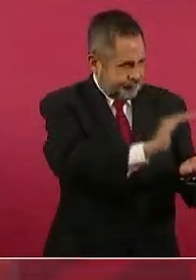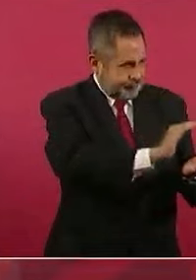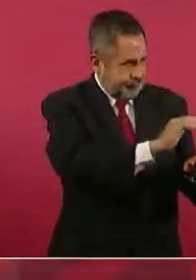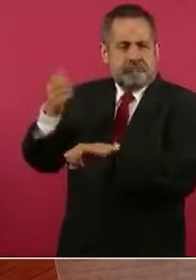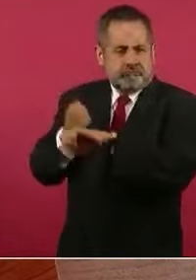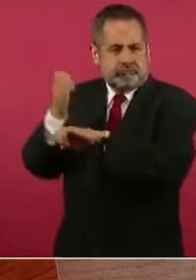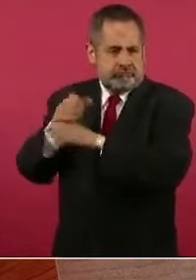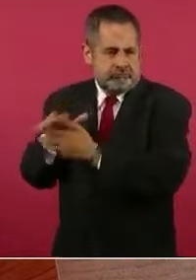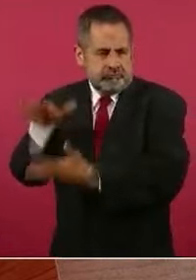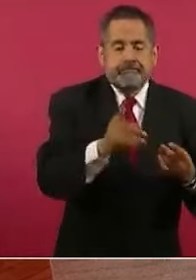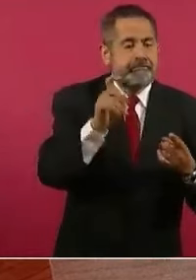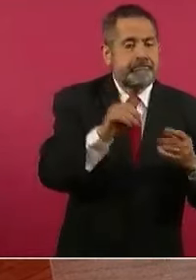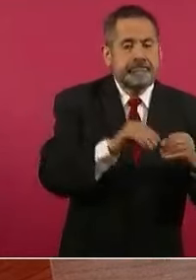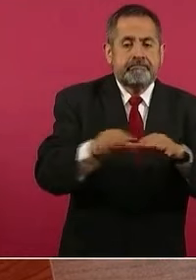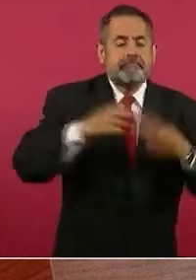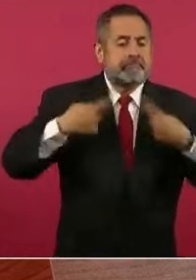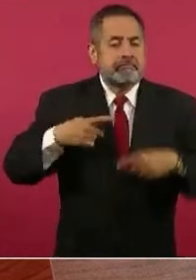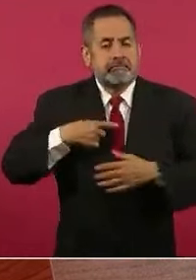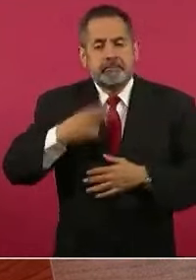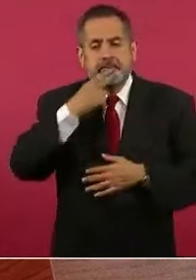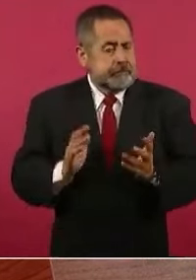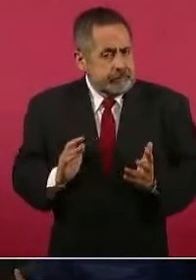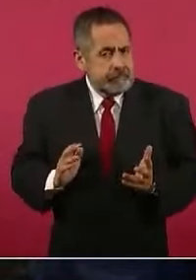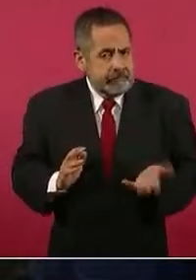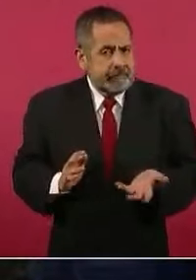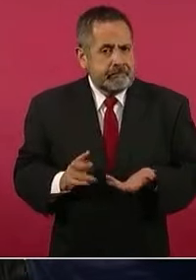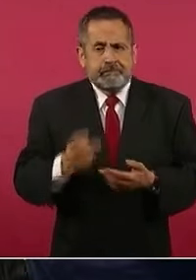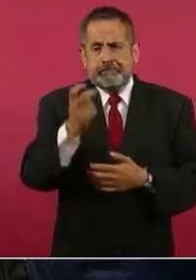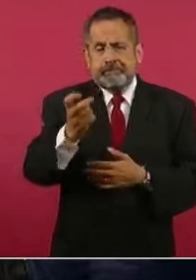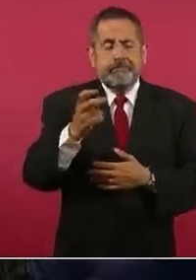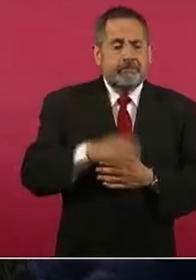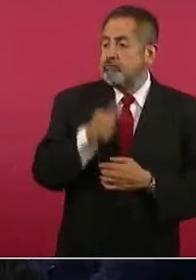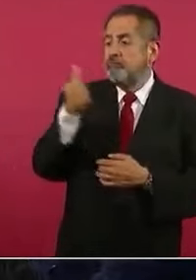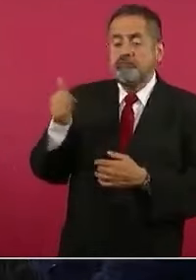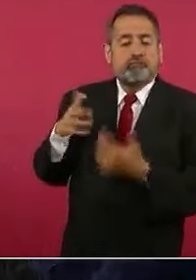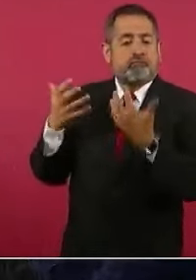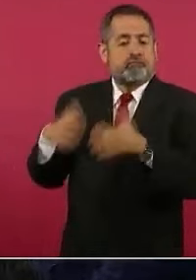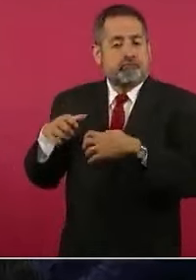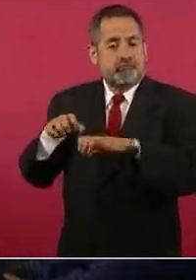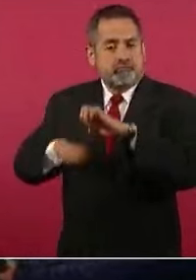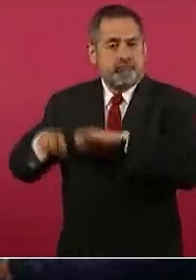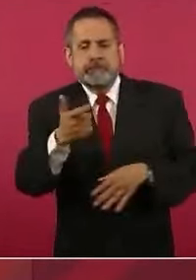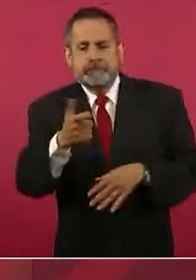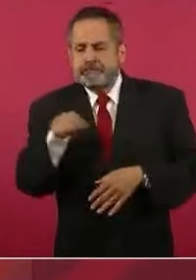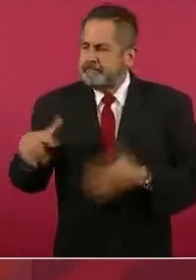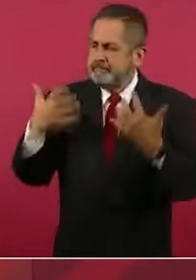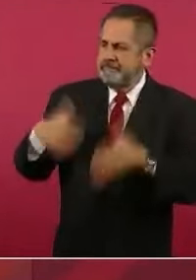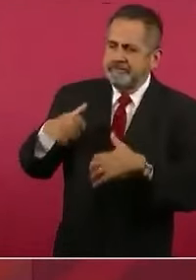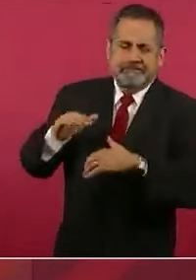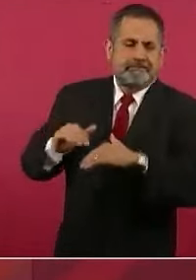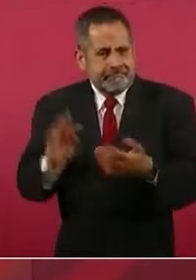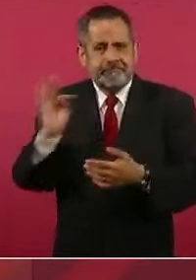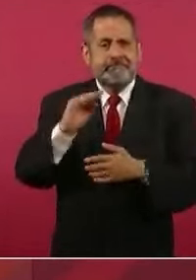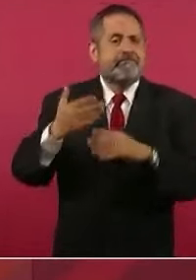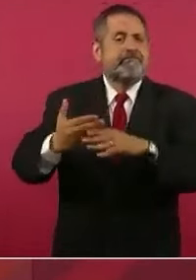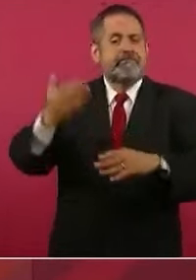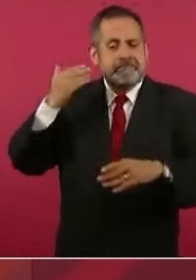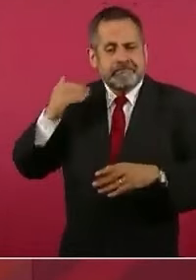que el agua la destinen al consumo de la gente y que las otras plantas aumenten la producción por si tienen compromisos